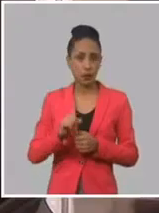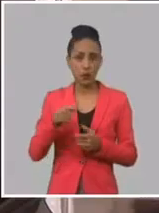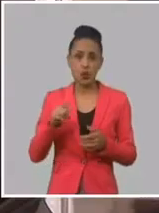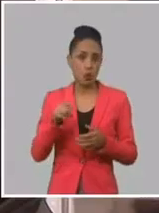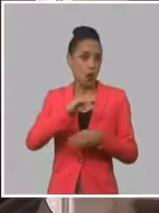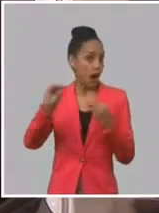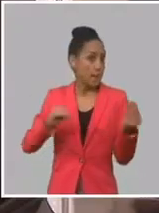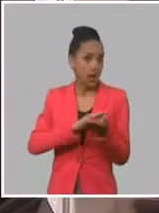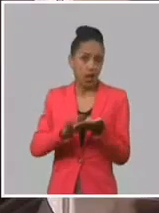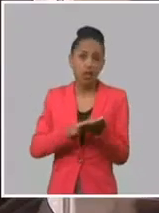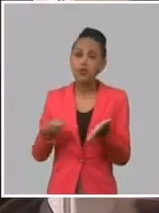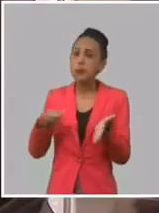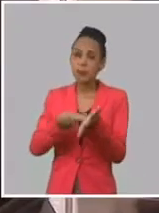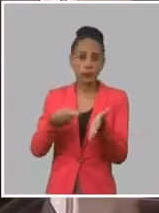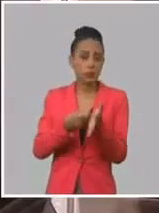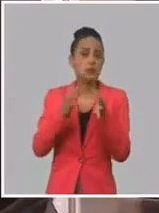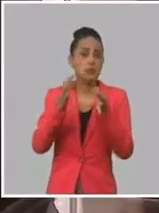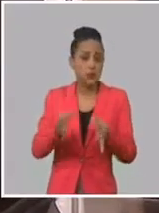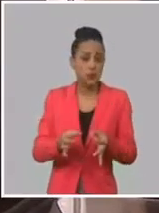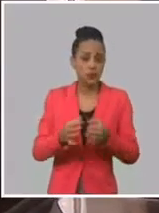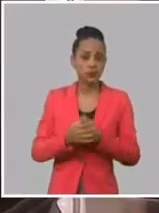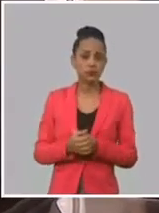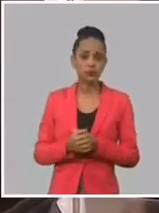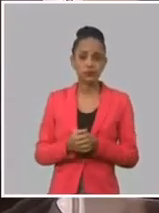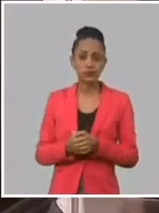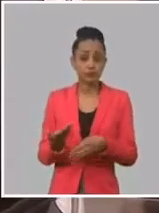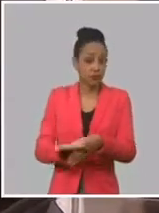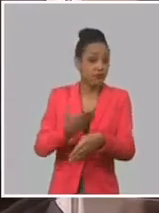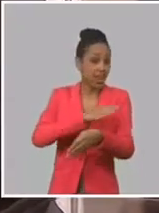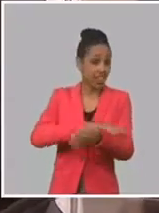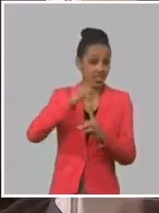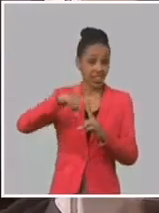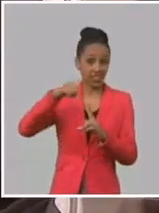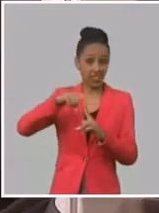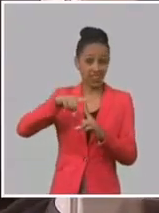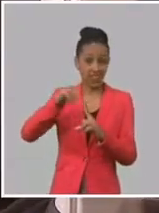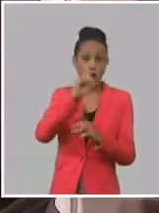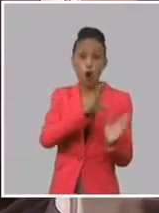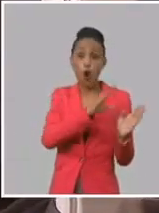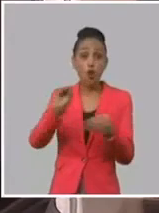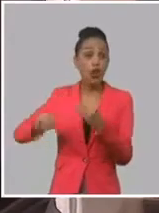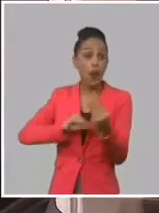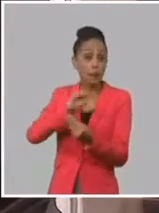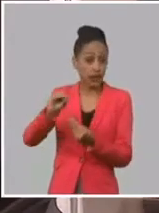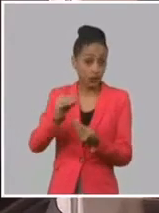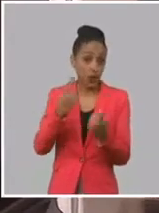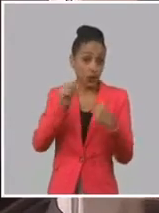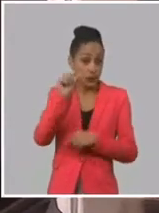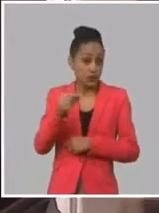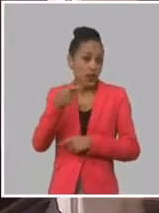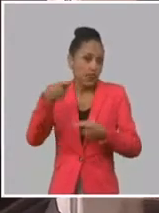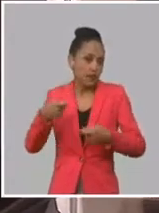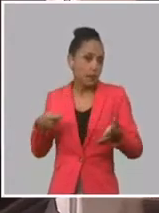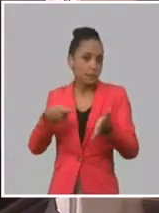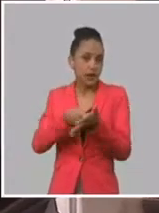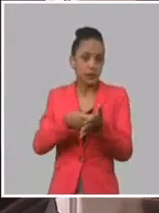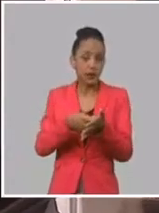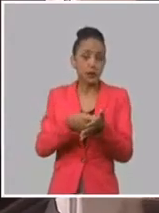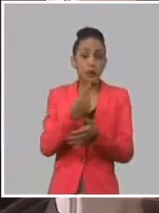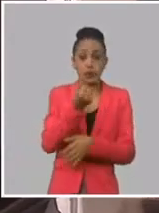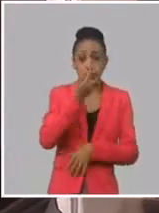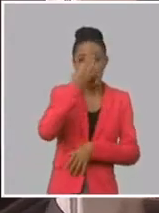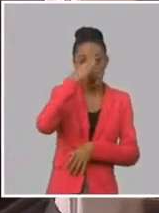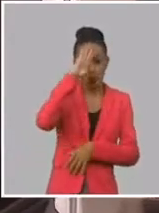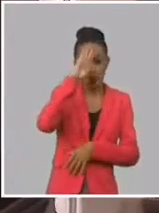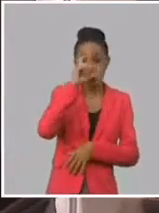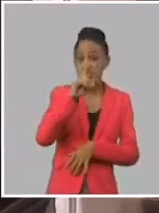importe sigue siendo el mismo sólo que antes de la tarea ordenamiento nosotros teníamos contribuyentes que debían pagar este tributo en moneda nacional es